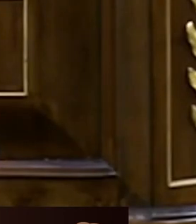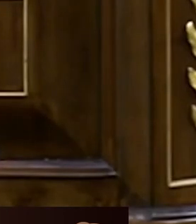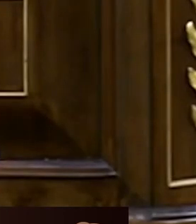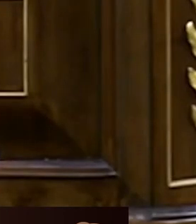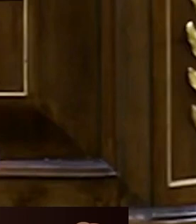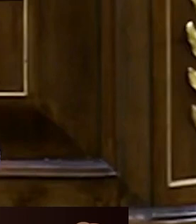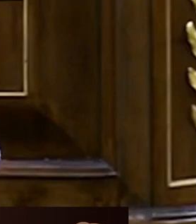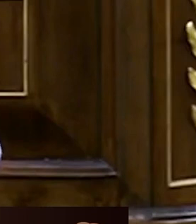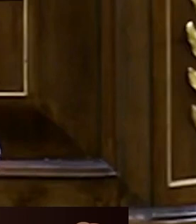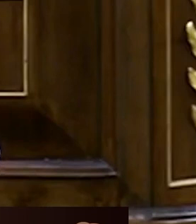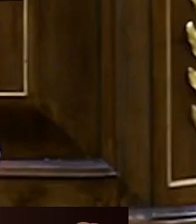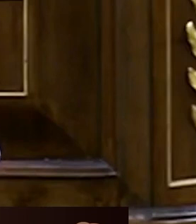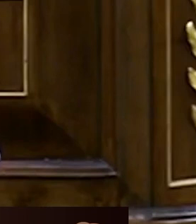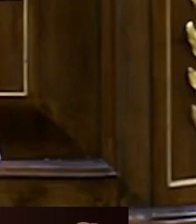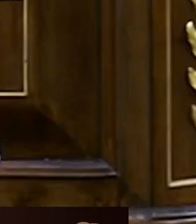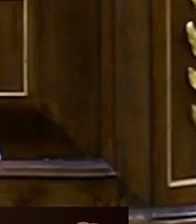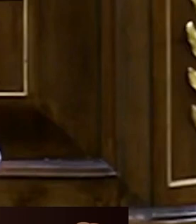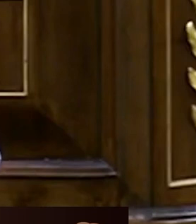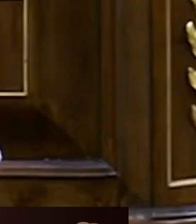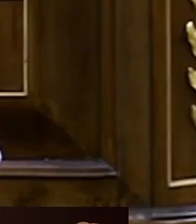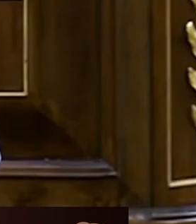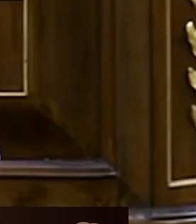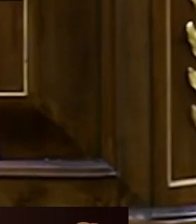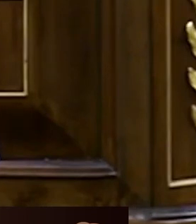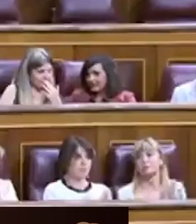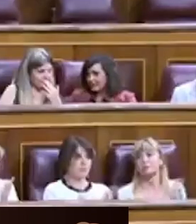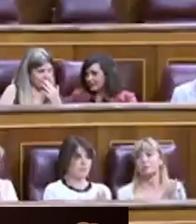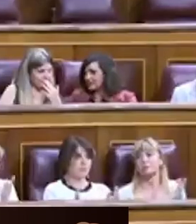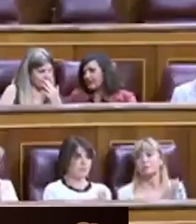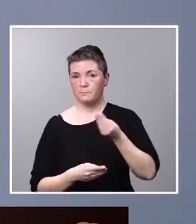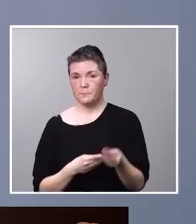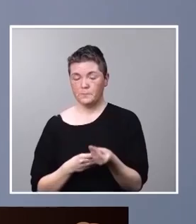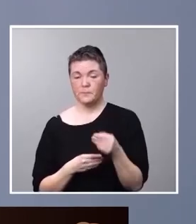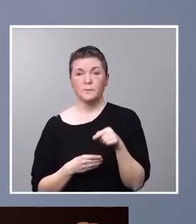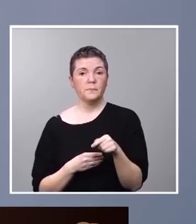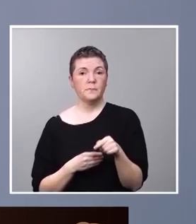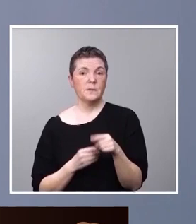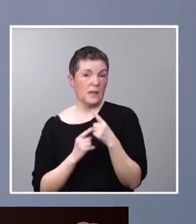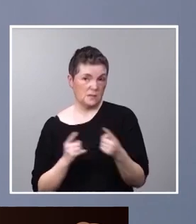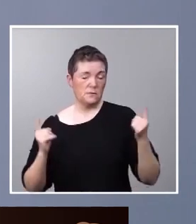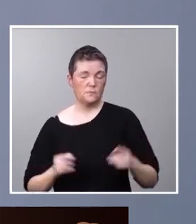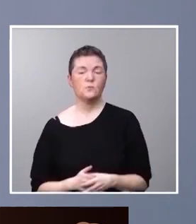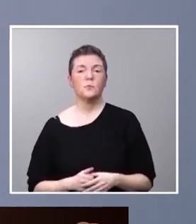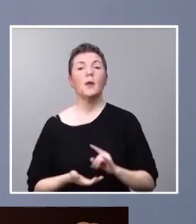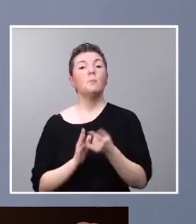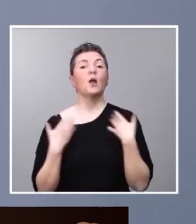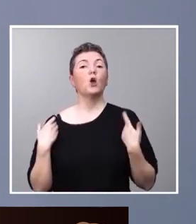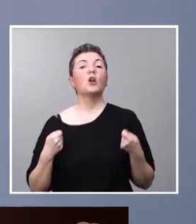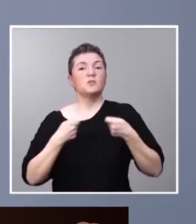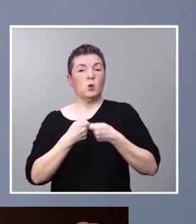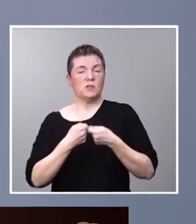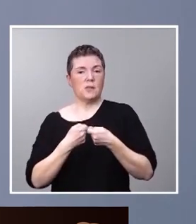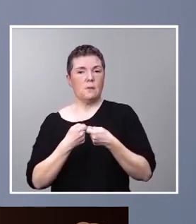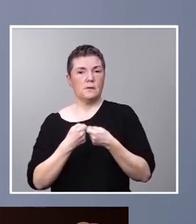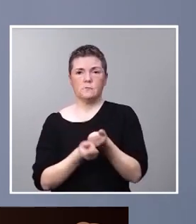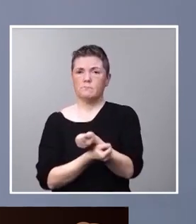dices tú, después de las declaraciones de Irene Montero, pidiendo prácticamente legalizar la pederastia o despenalizarla, para mí que esto sigue su